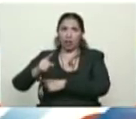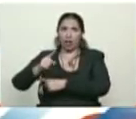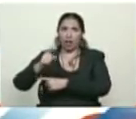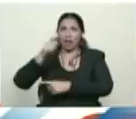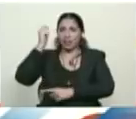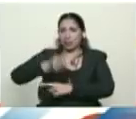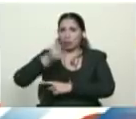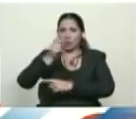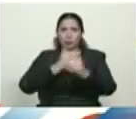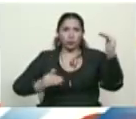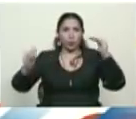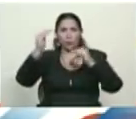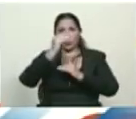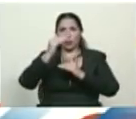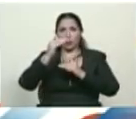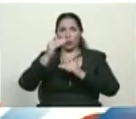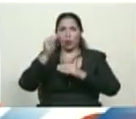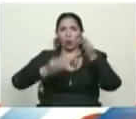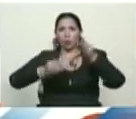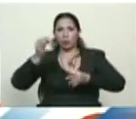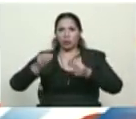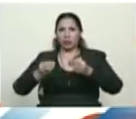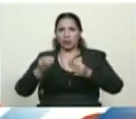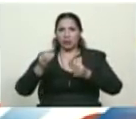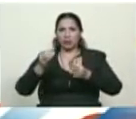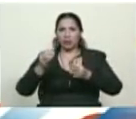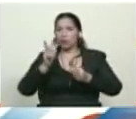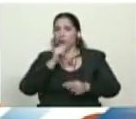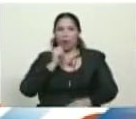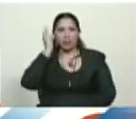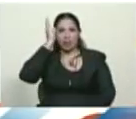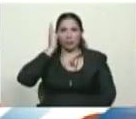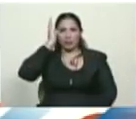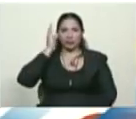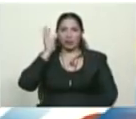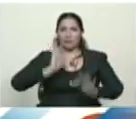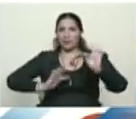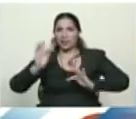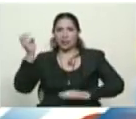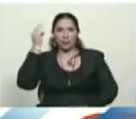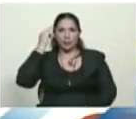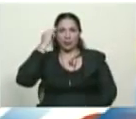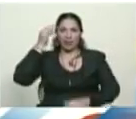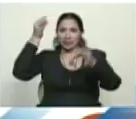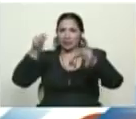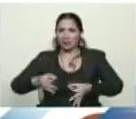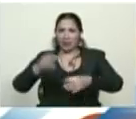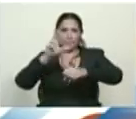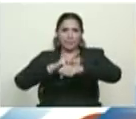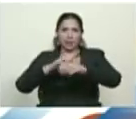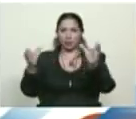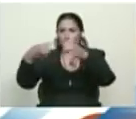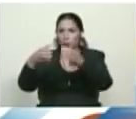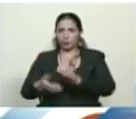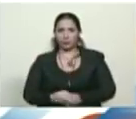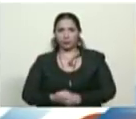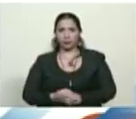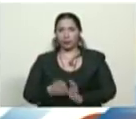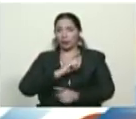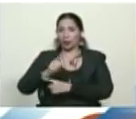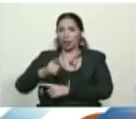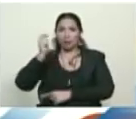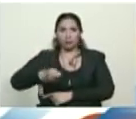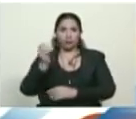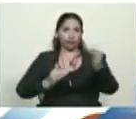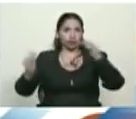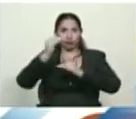Justicia, su incapacidad física o mental permanente certificada por una junta médica designada por el Tribunal